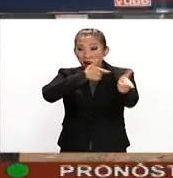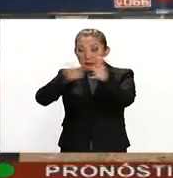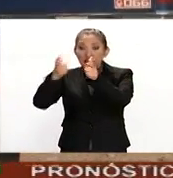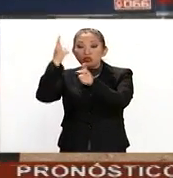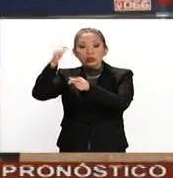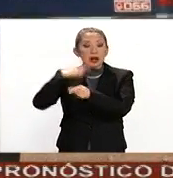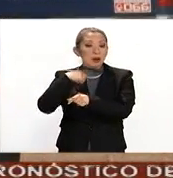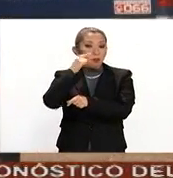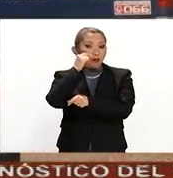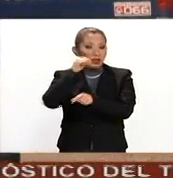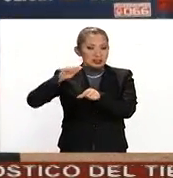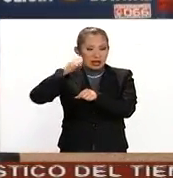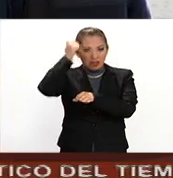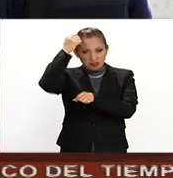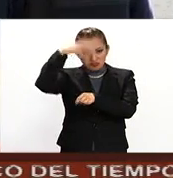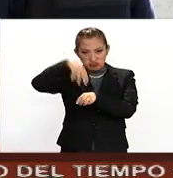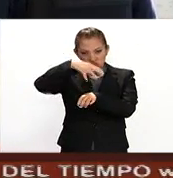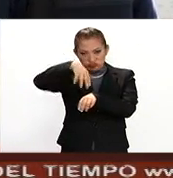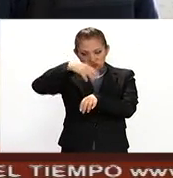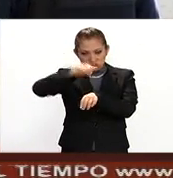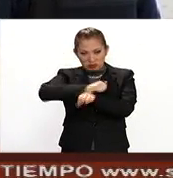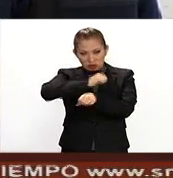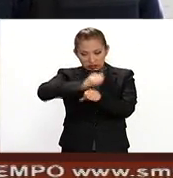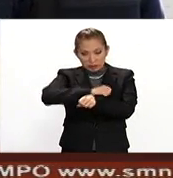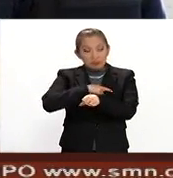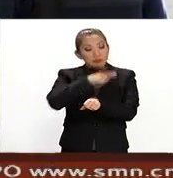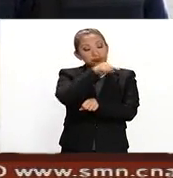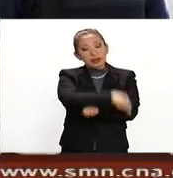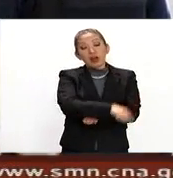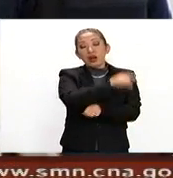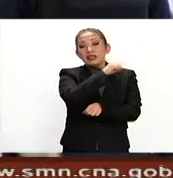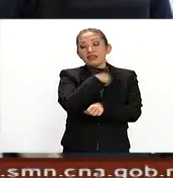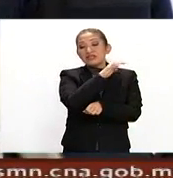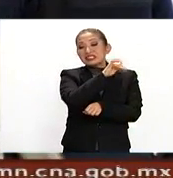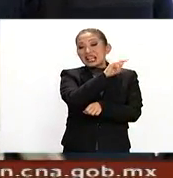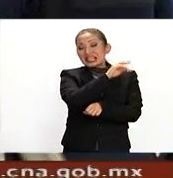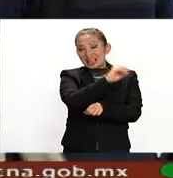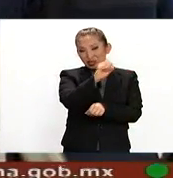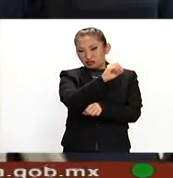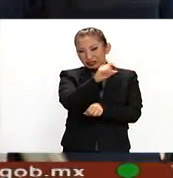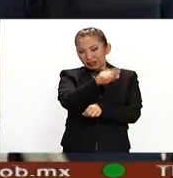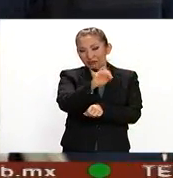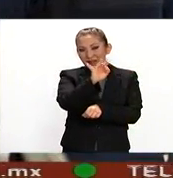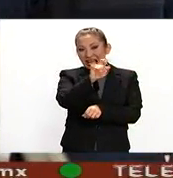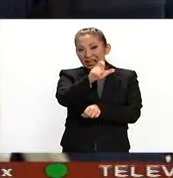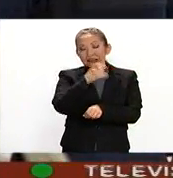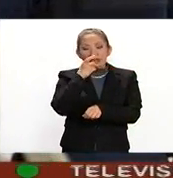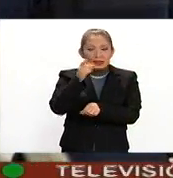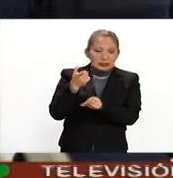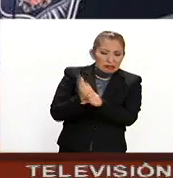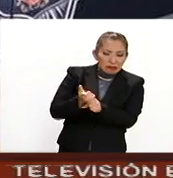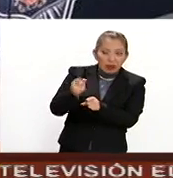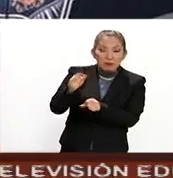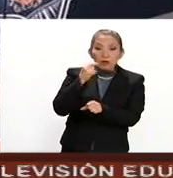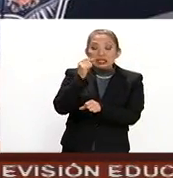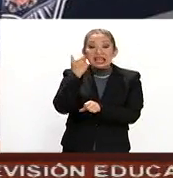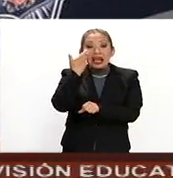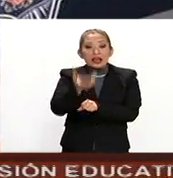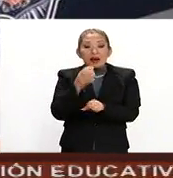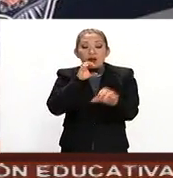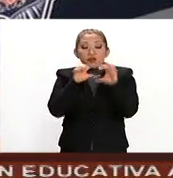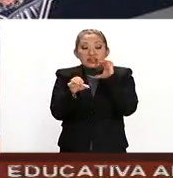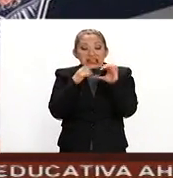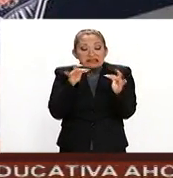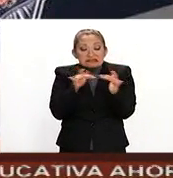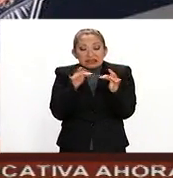una patrulla de la corporación. El vocero de la zona occidente de la Fiscalía Estatal, Félix González, precisó que los policías intentaron